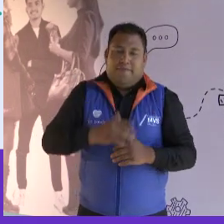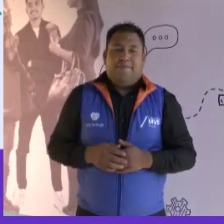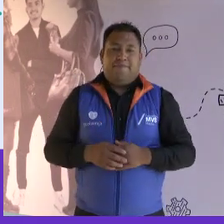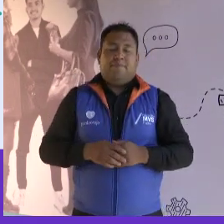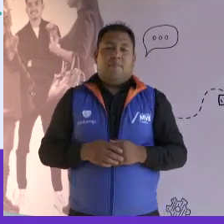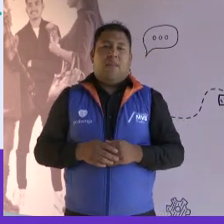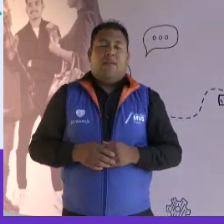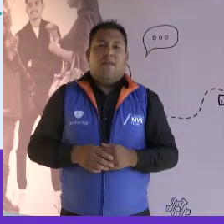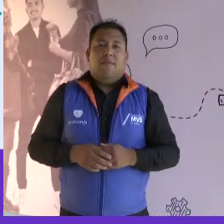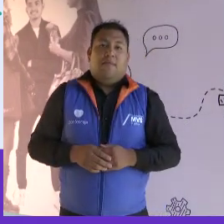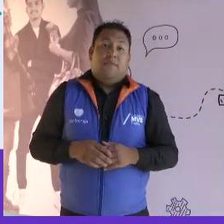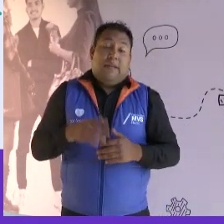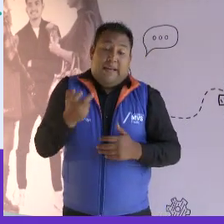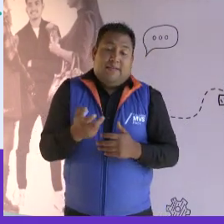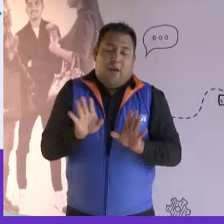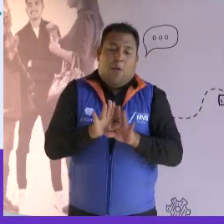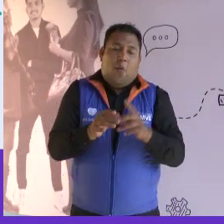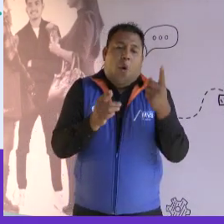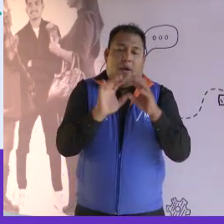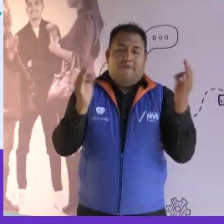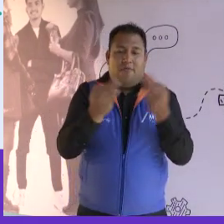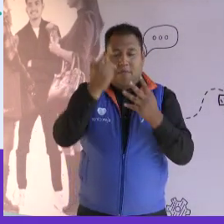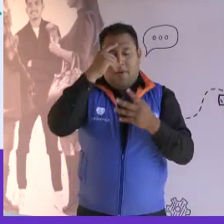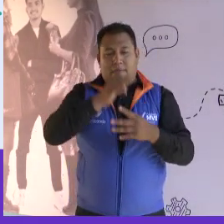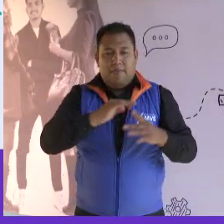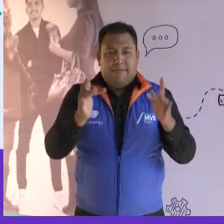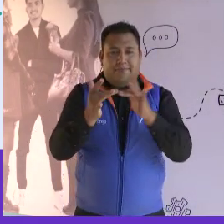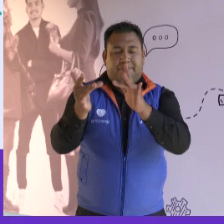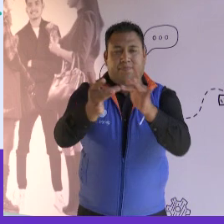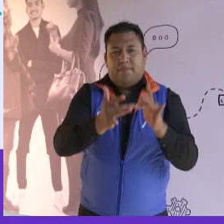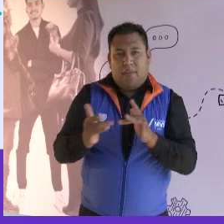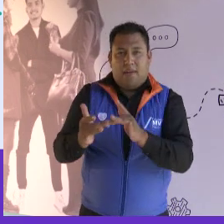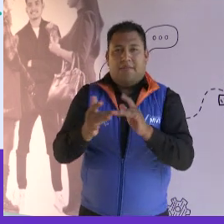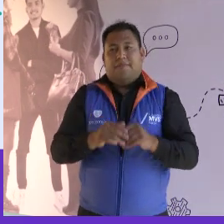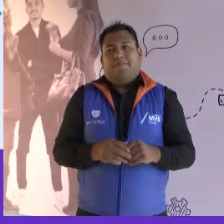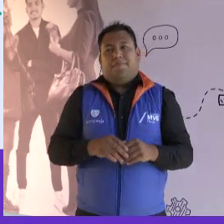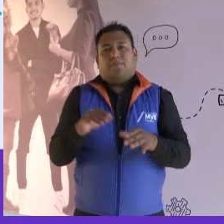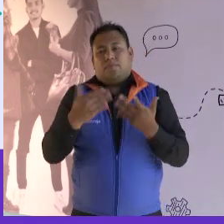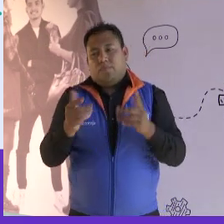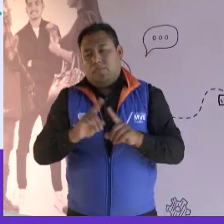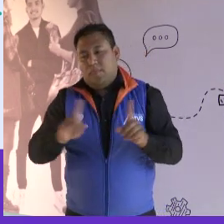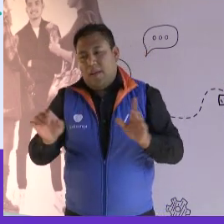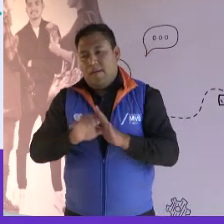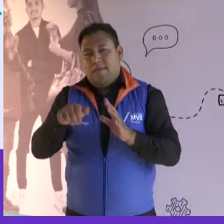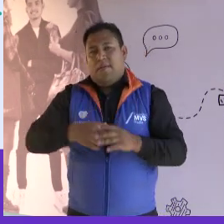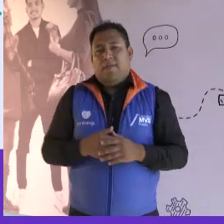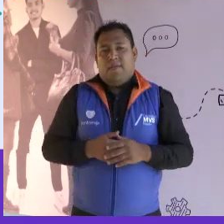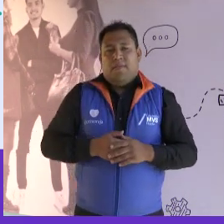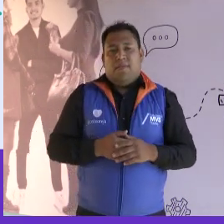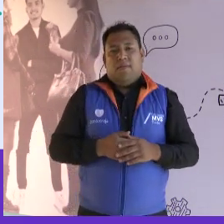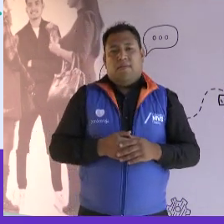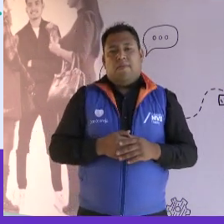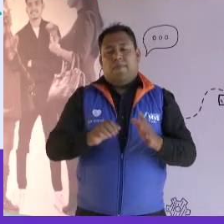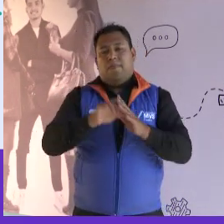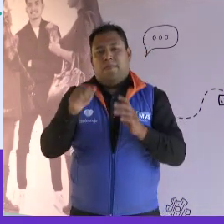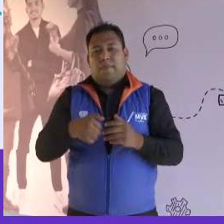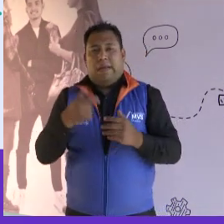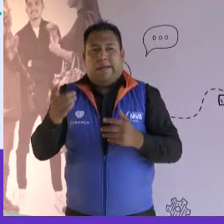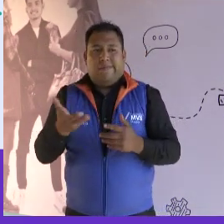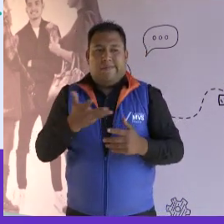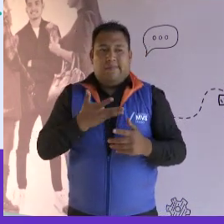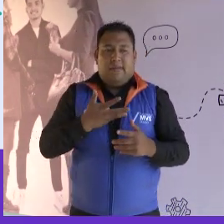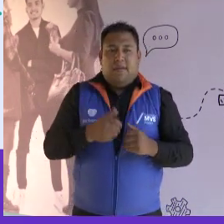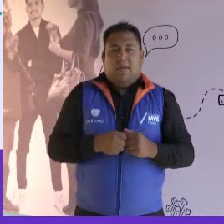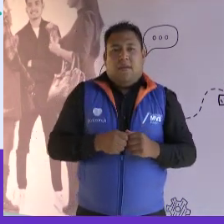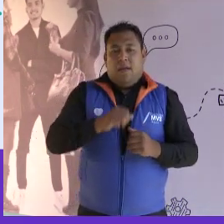otras formas que hemos visto en donde hay claridad de causa y varios se juntan en torno a una causa